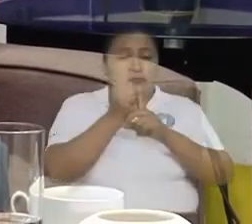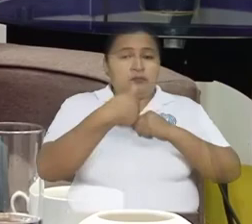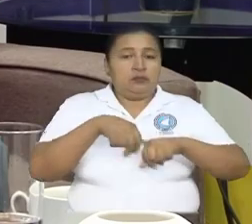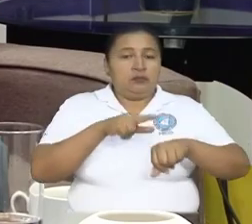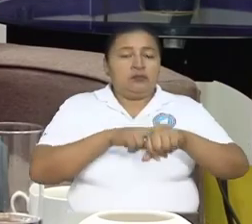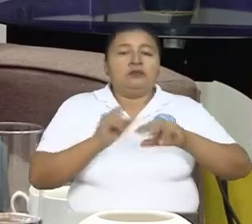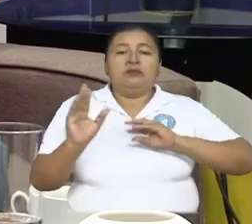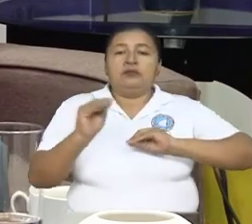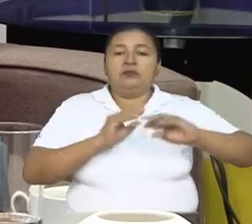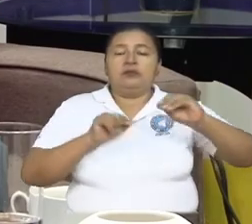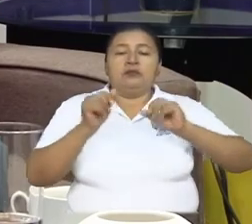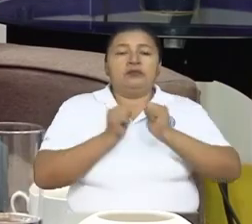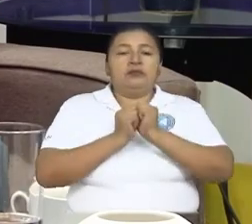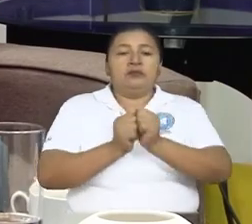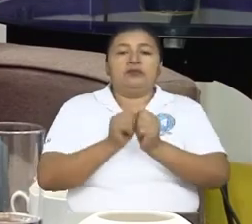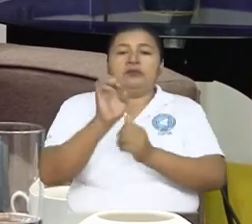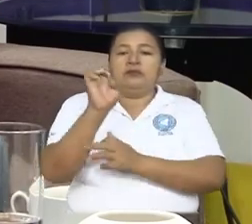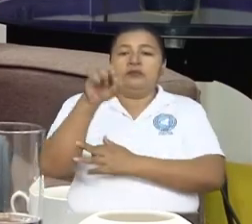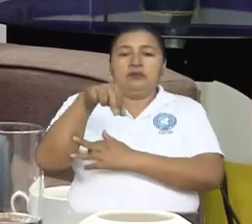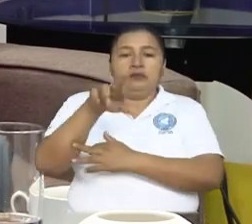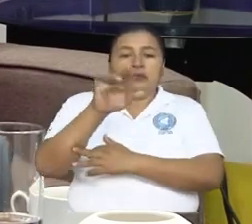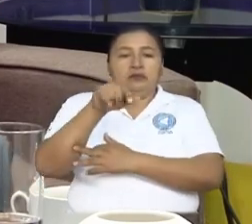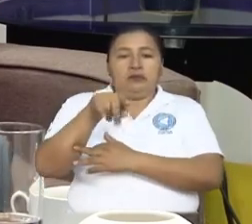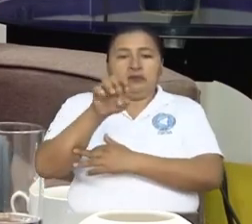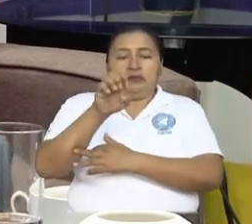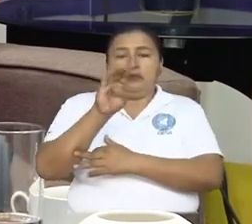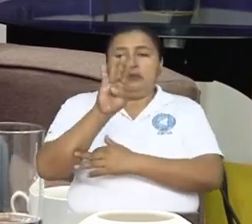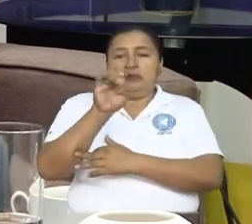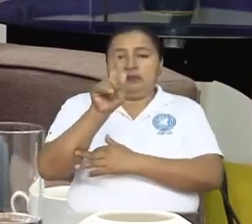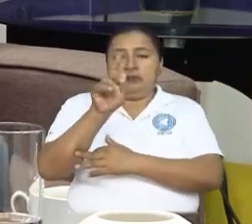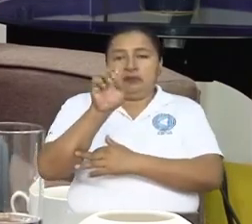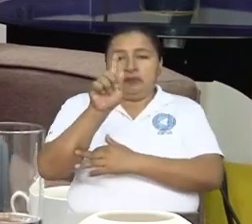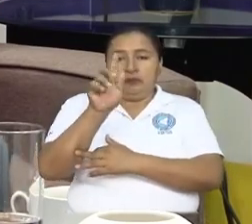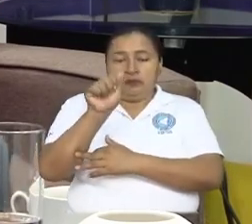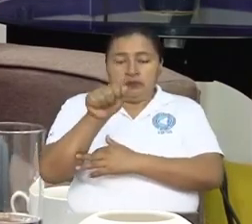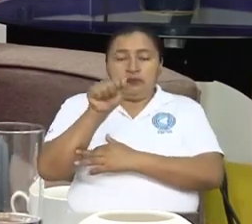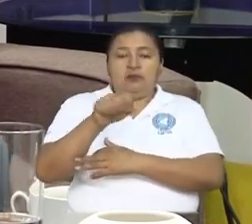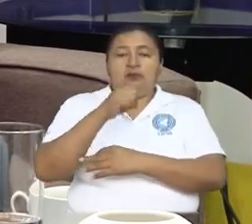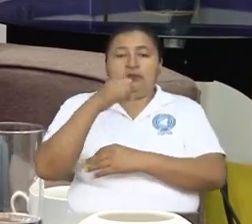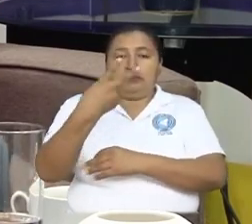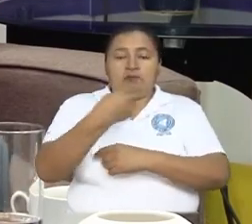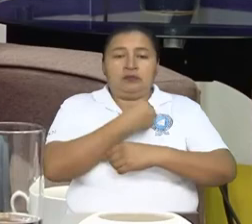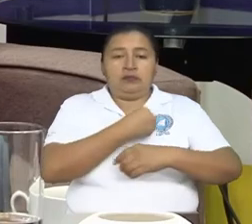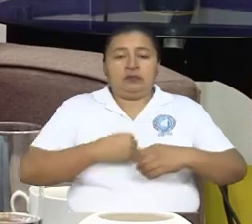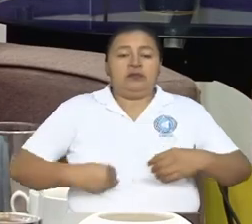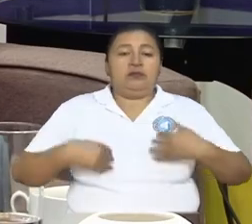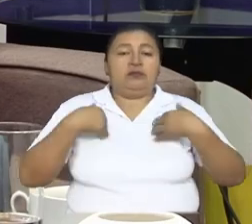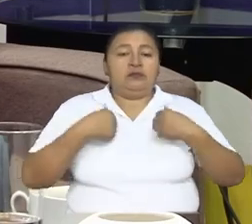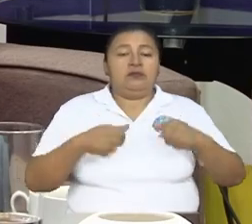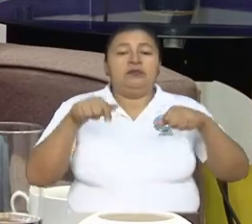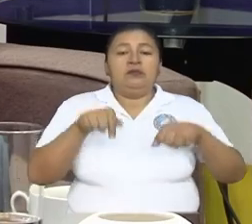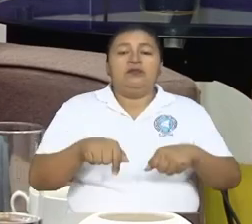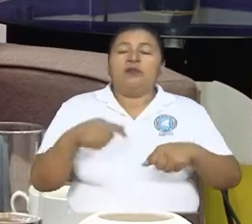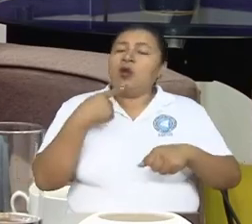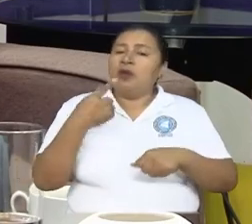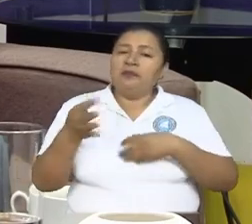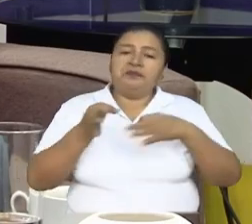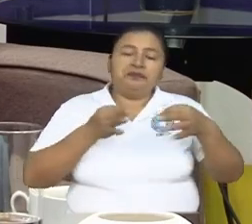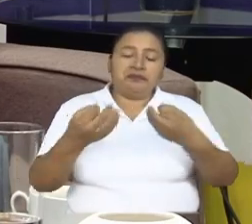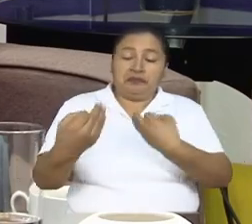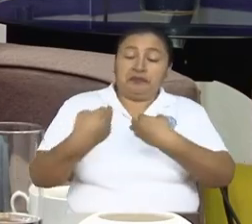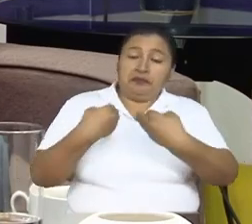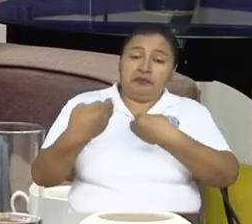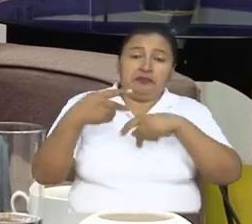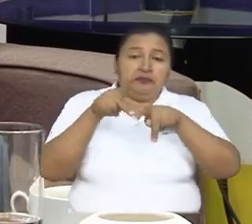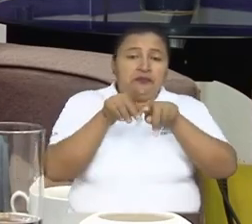conversando con el compañero enrique beteta viceministro de salud con él conocemos lo que significa el plan de trabajo del ministerio